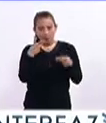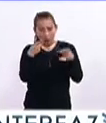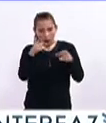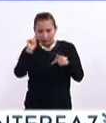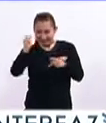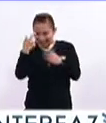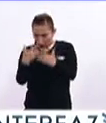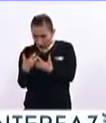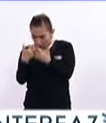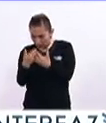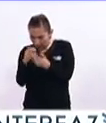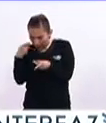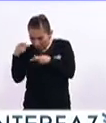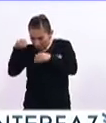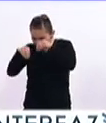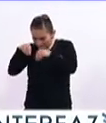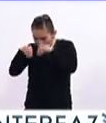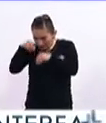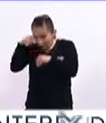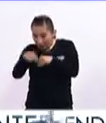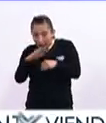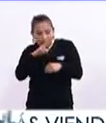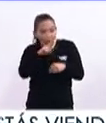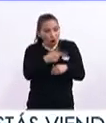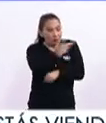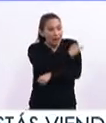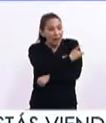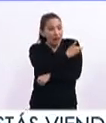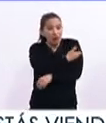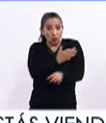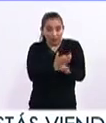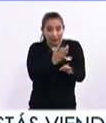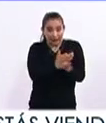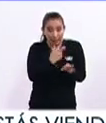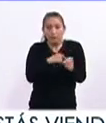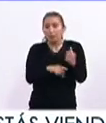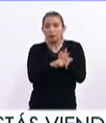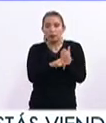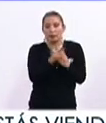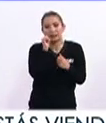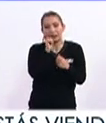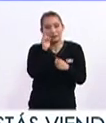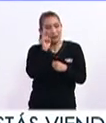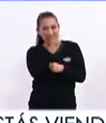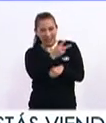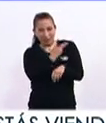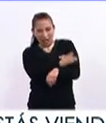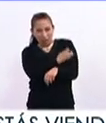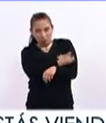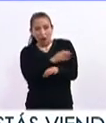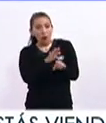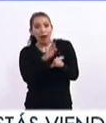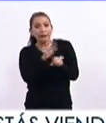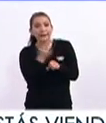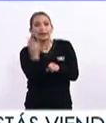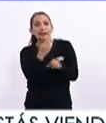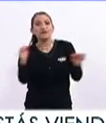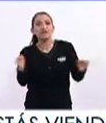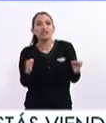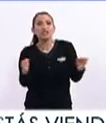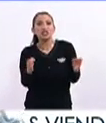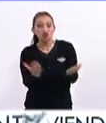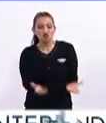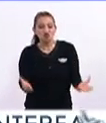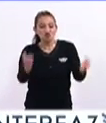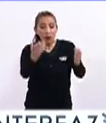desarrollar una tecnología para mejorar las vacunas actuales. El problema que tienen las vacunas actuales es que requieren